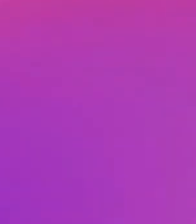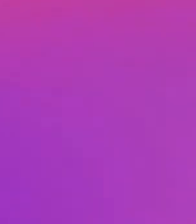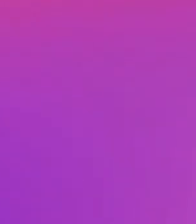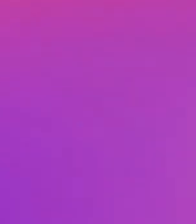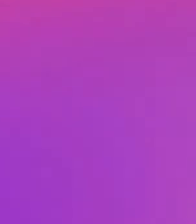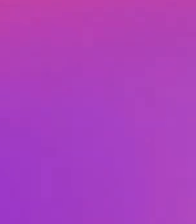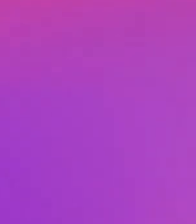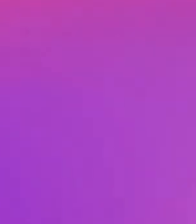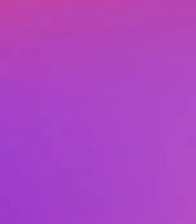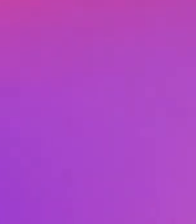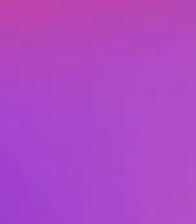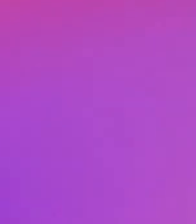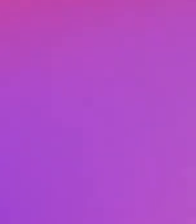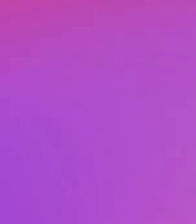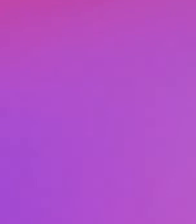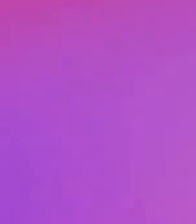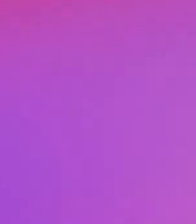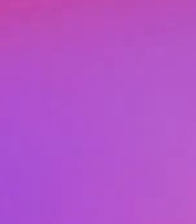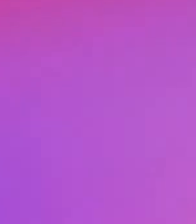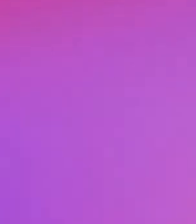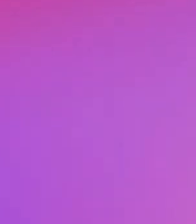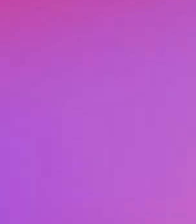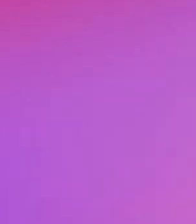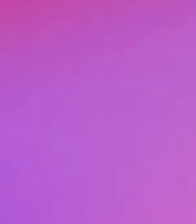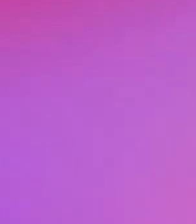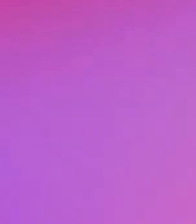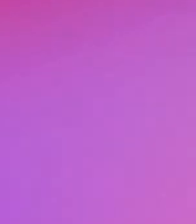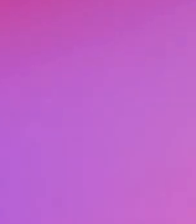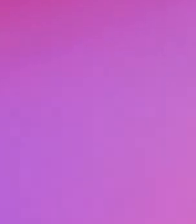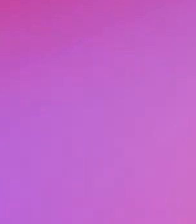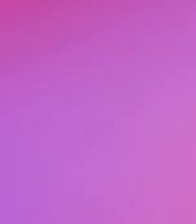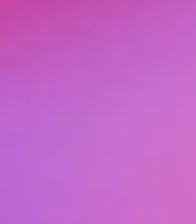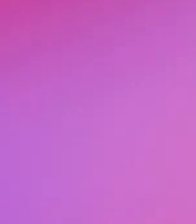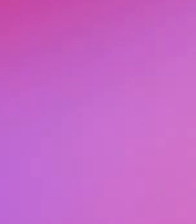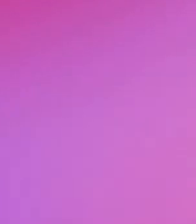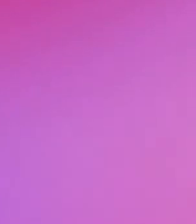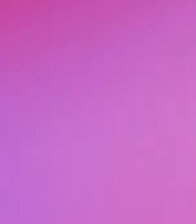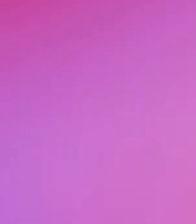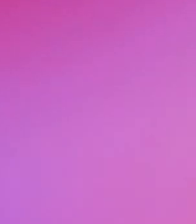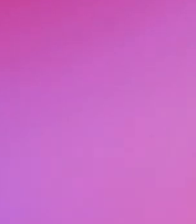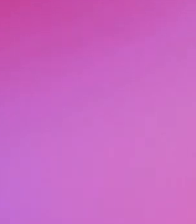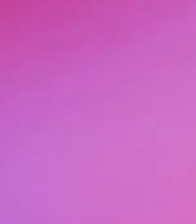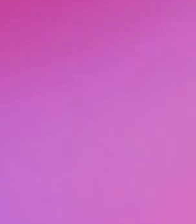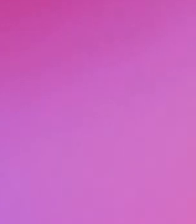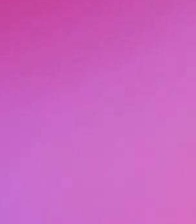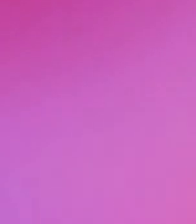conalitec.cep.gov.mx. Y recuerda que también cuentas con el sitio